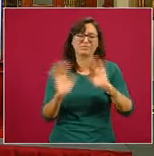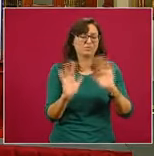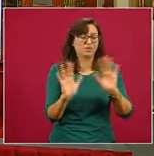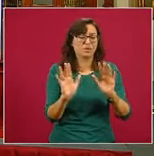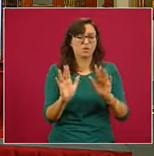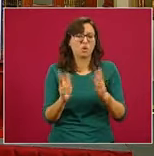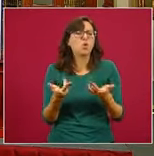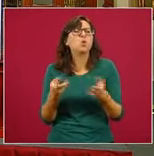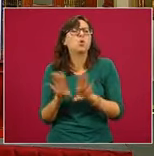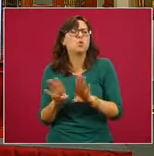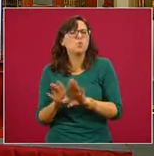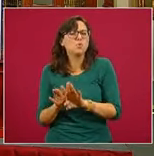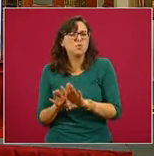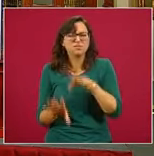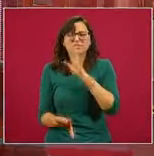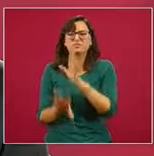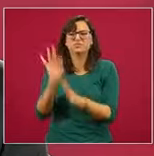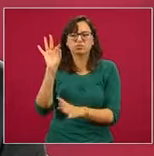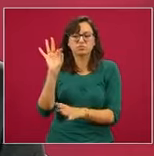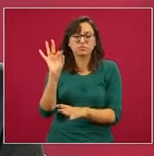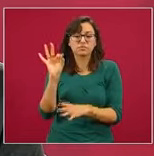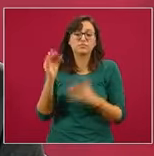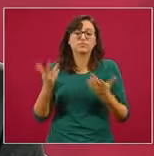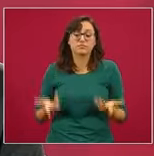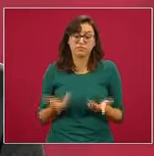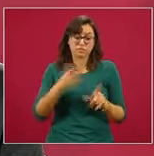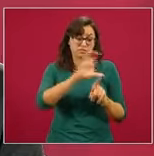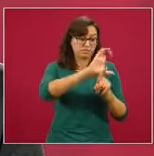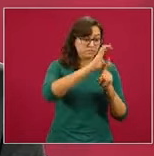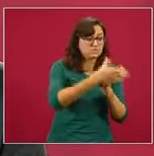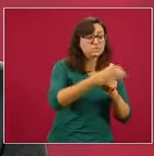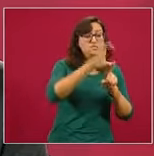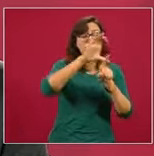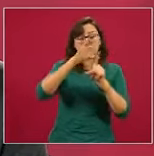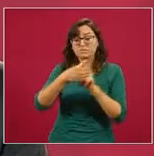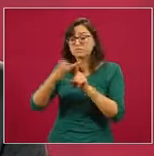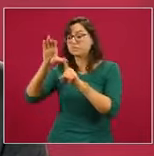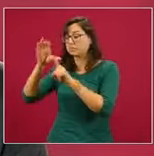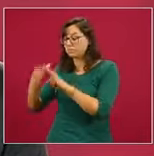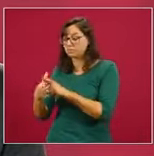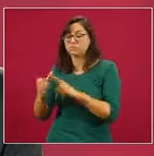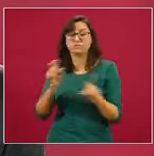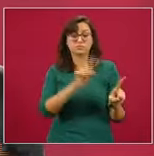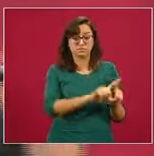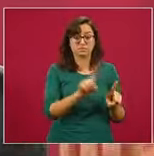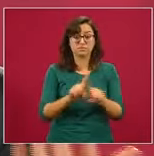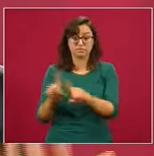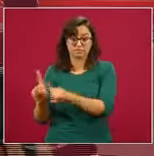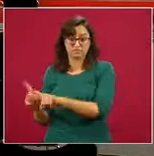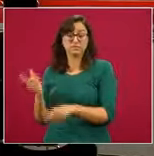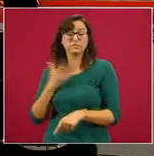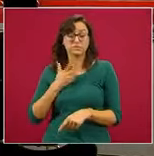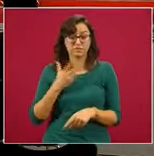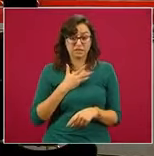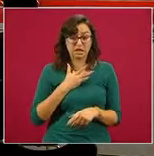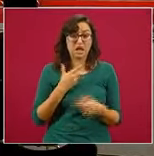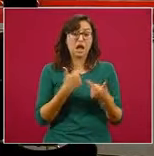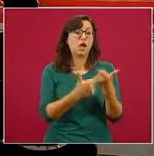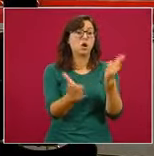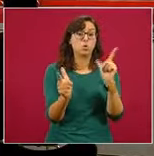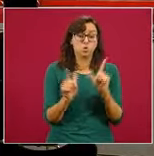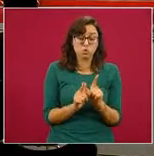funciona es... tenemos varios comités que hemos platicado aquí. Hay un grupo general de